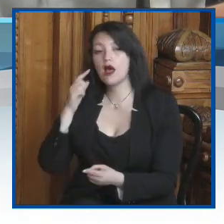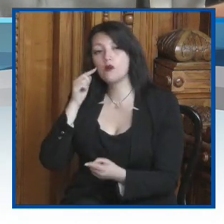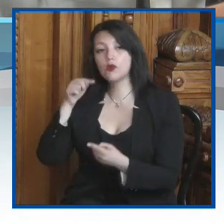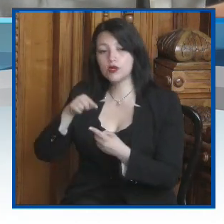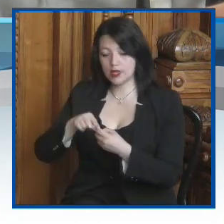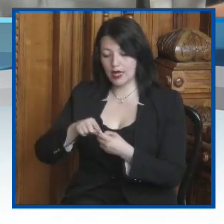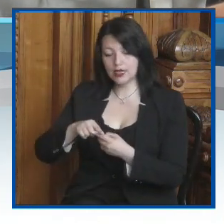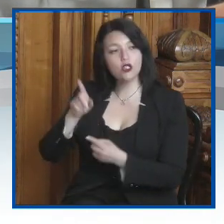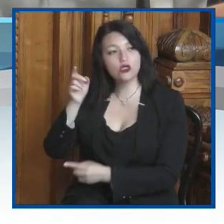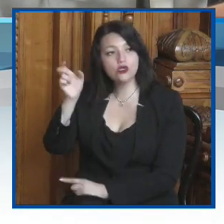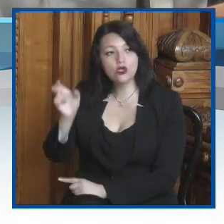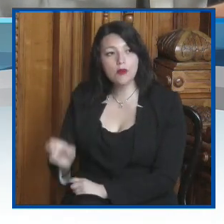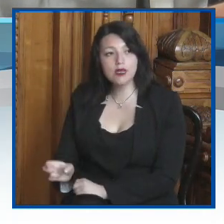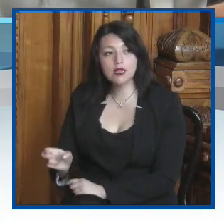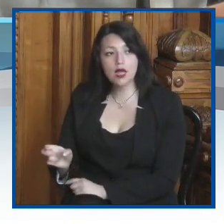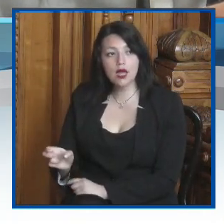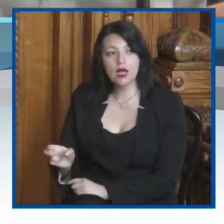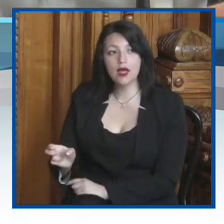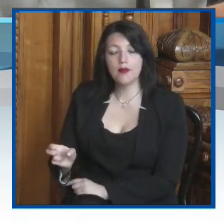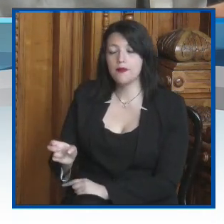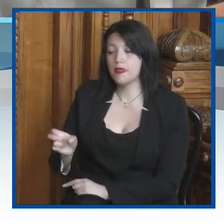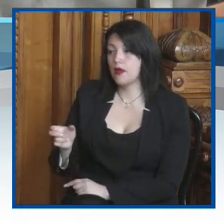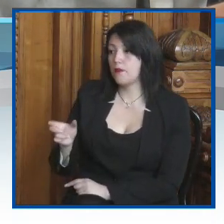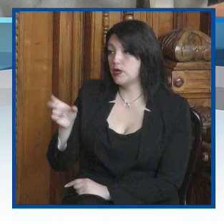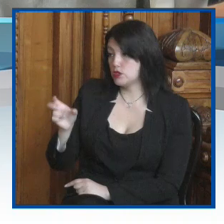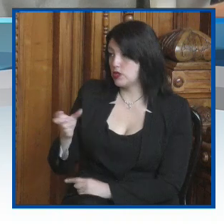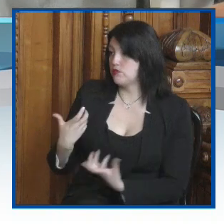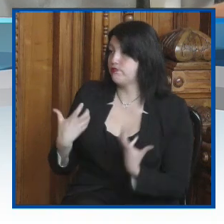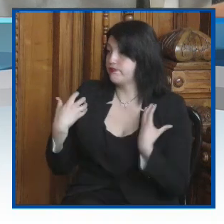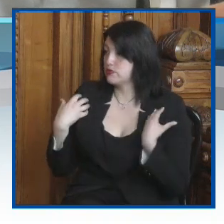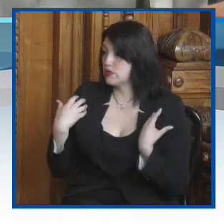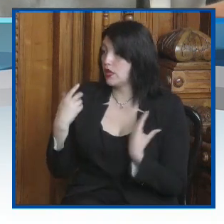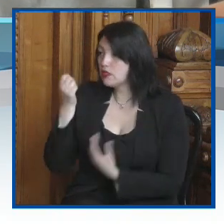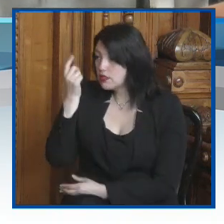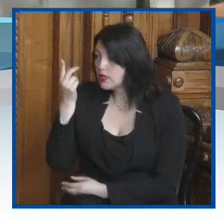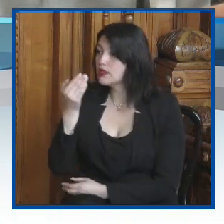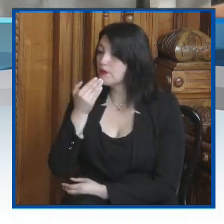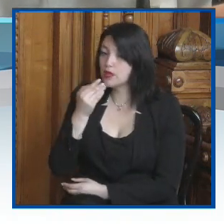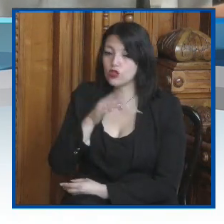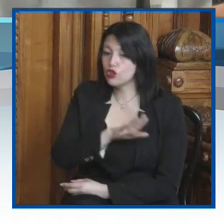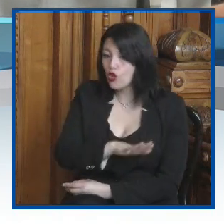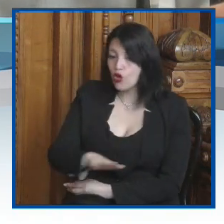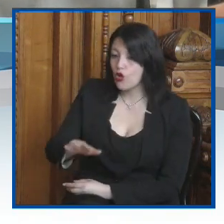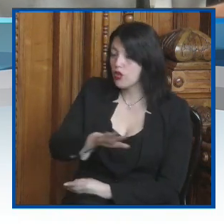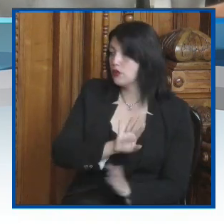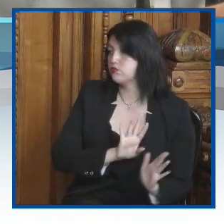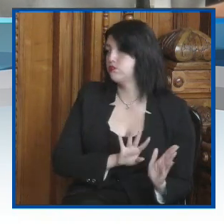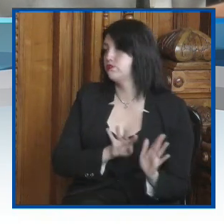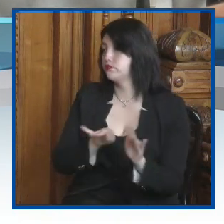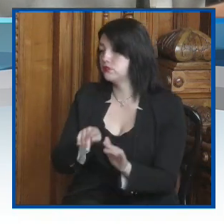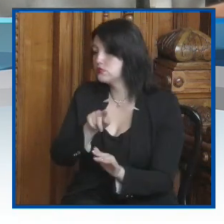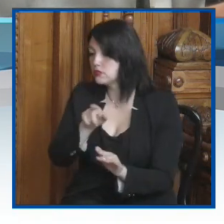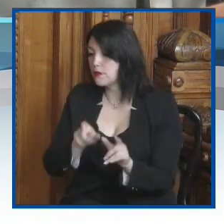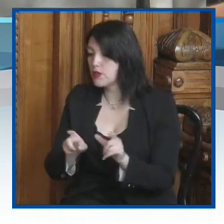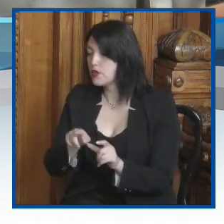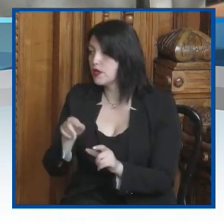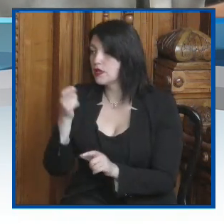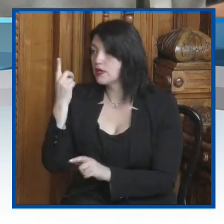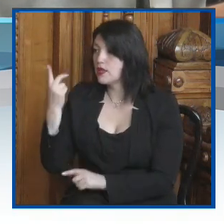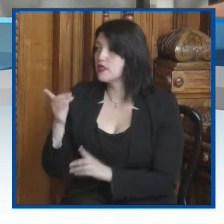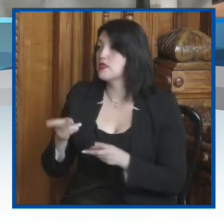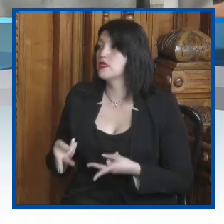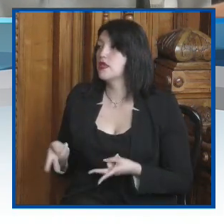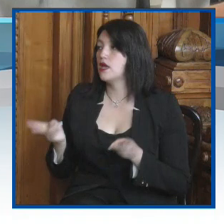no solo el imputado nos entienda, sino que también la ciudadanía que concurre nos comprenda, porque también tiene derecho a